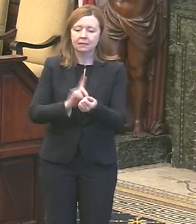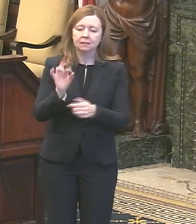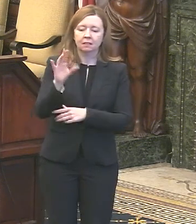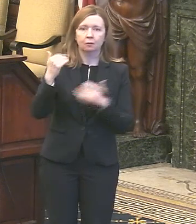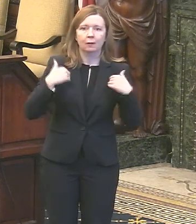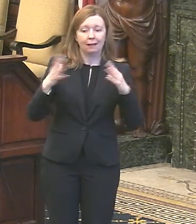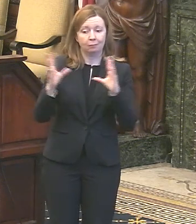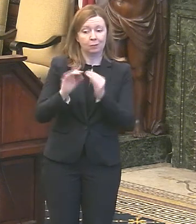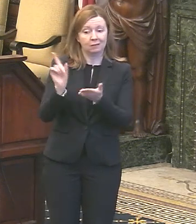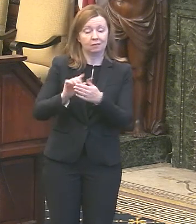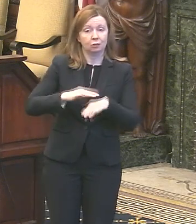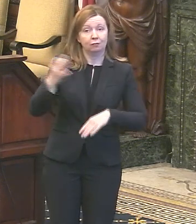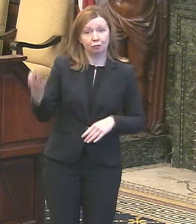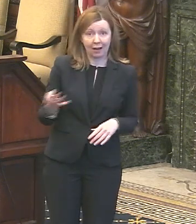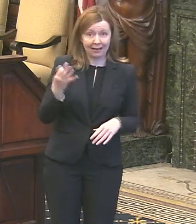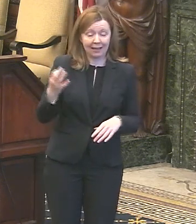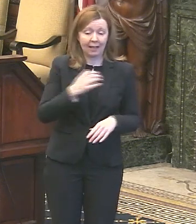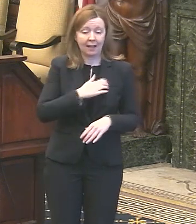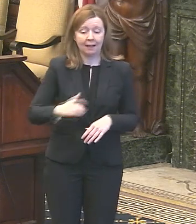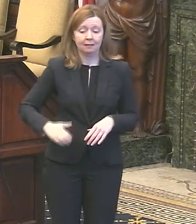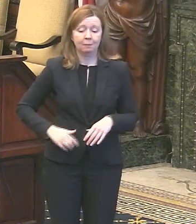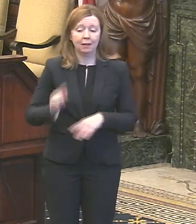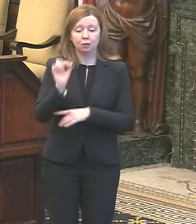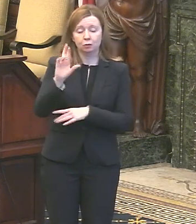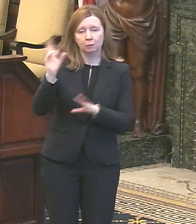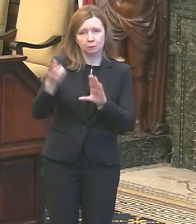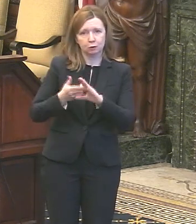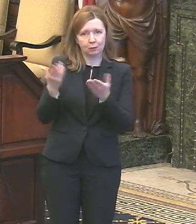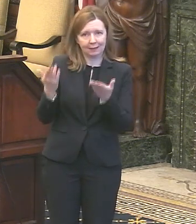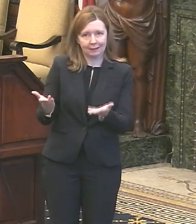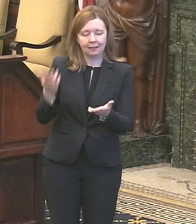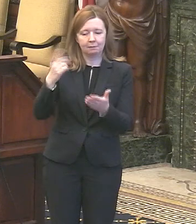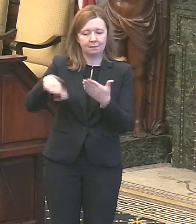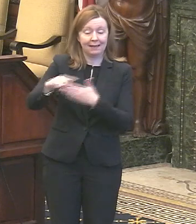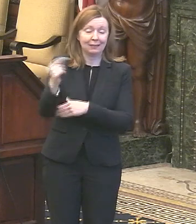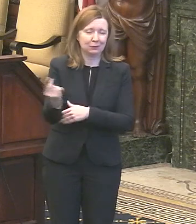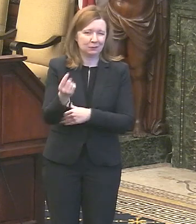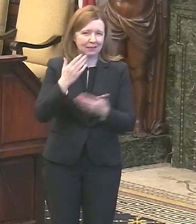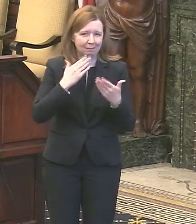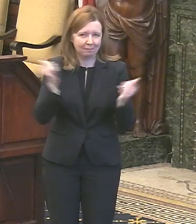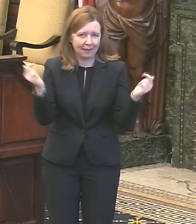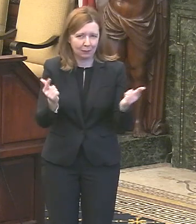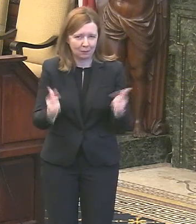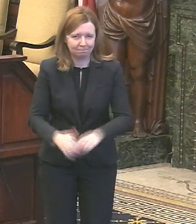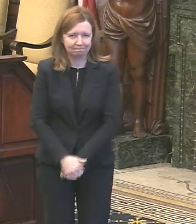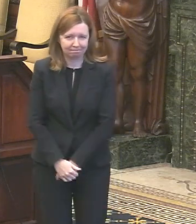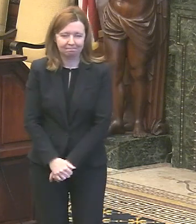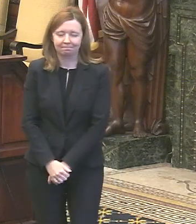press conference on Friday, and the mayor and Tumar will join us again next Tuesday. Thank you, everyone.